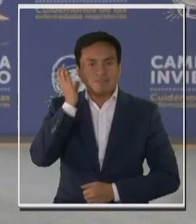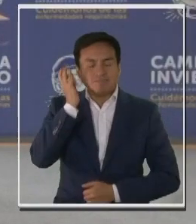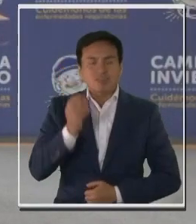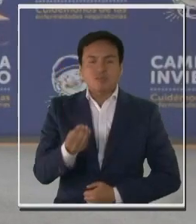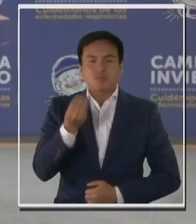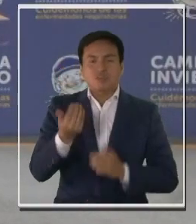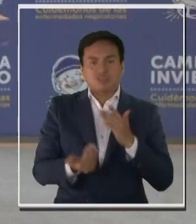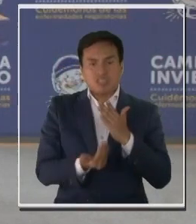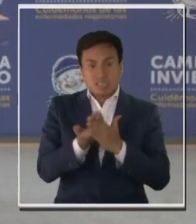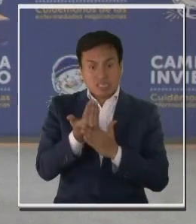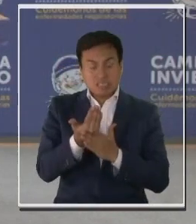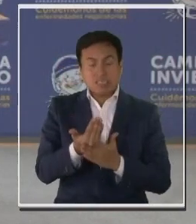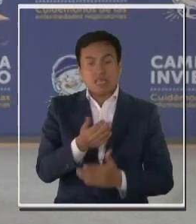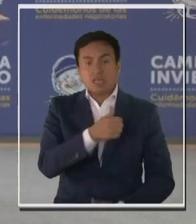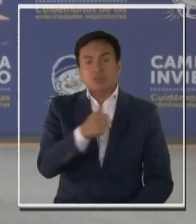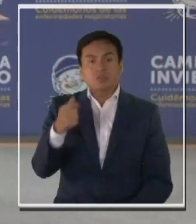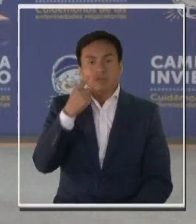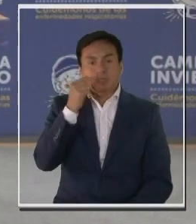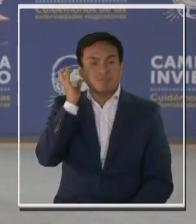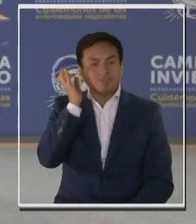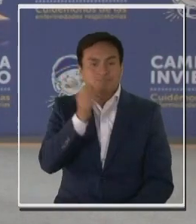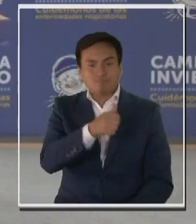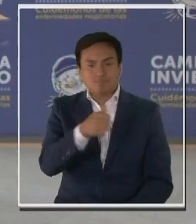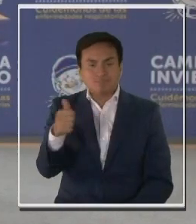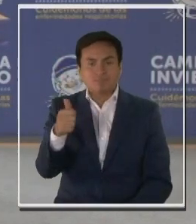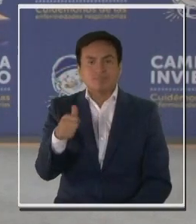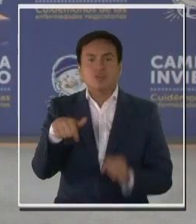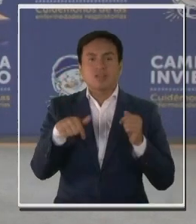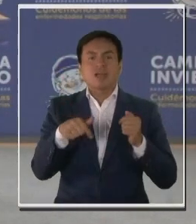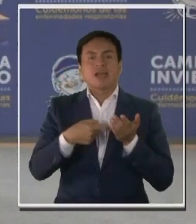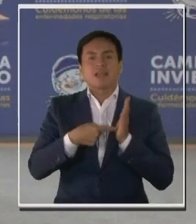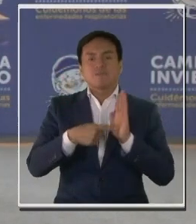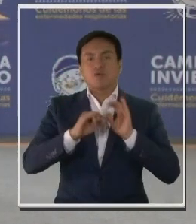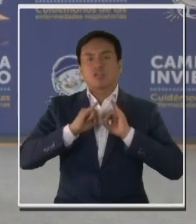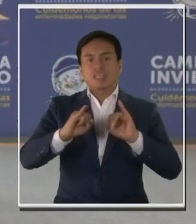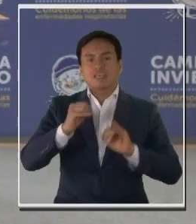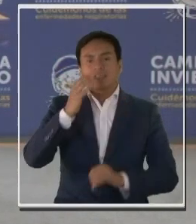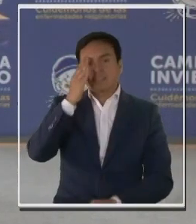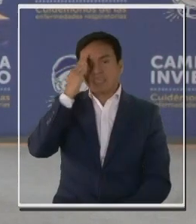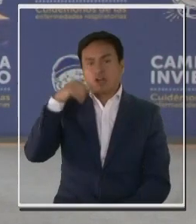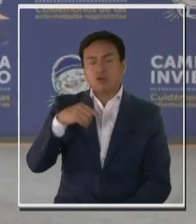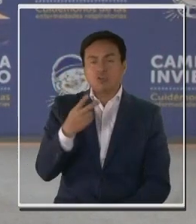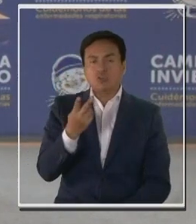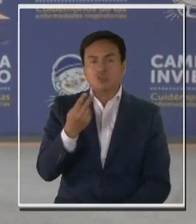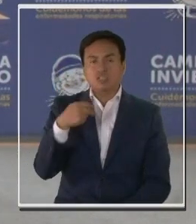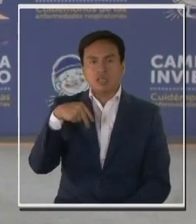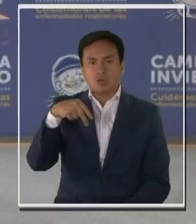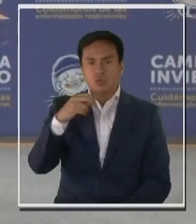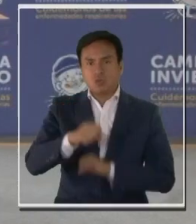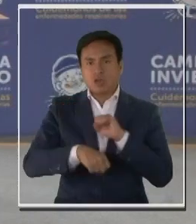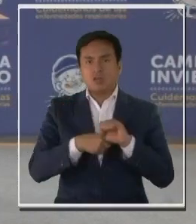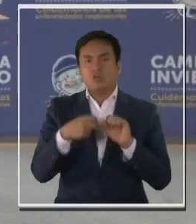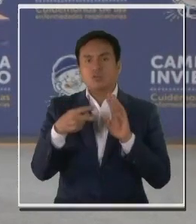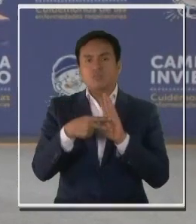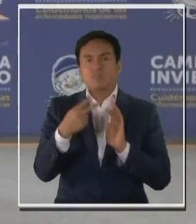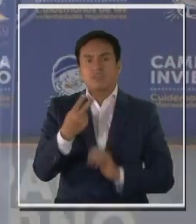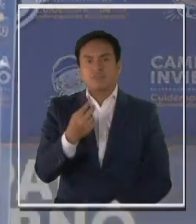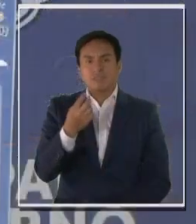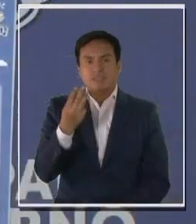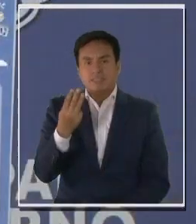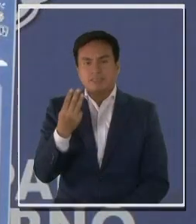Muy buenos días a todas y todos vamos a dar el reporte al día de hoy 12 de junio del 2023